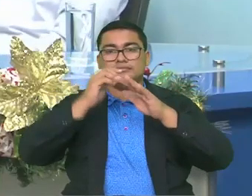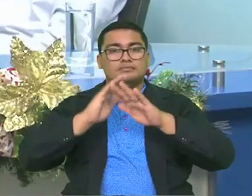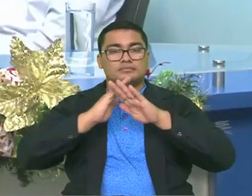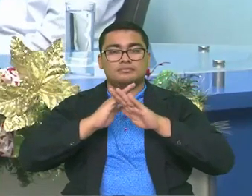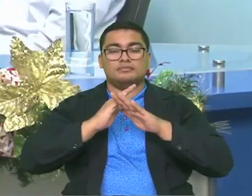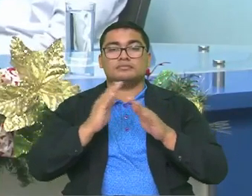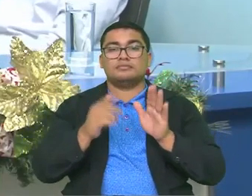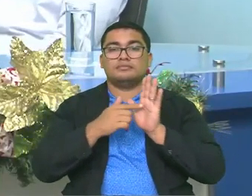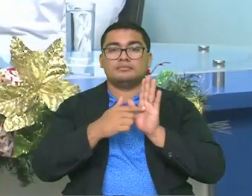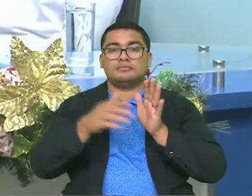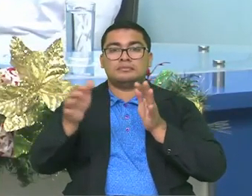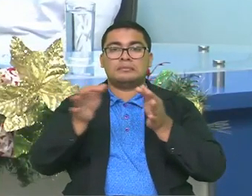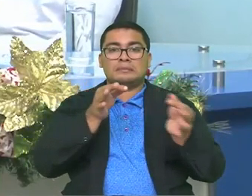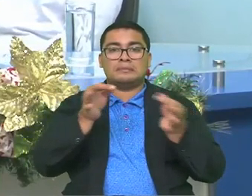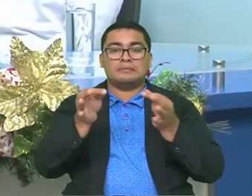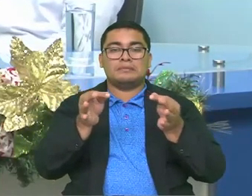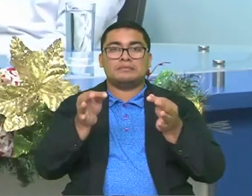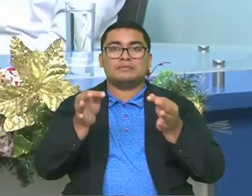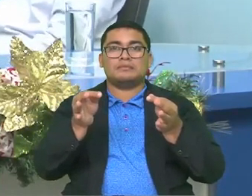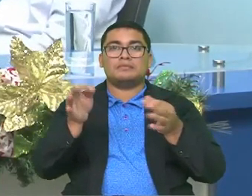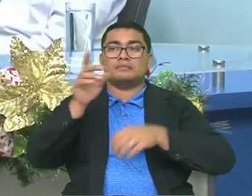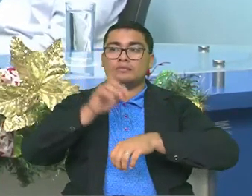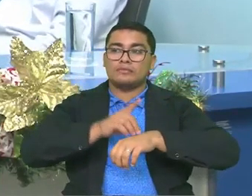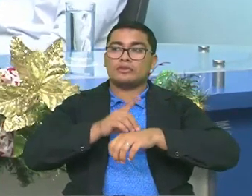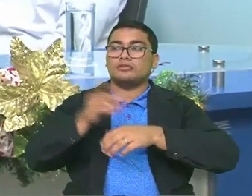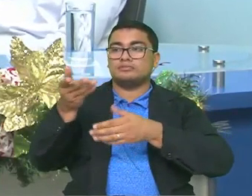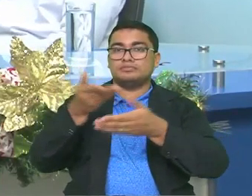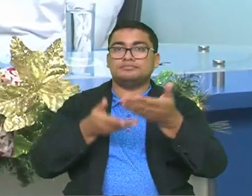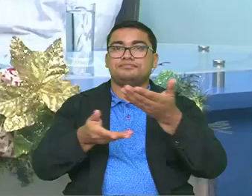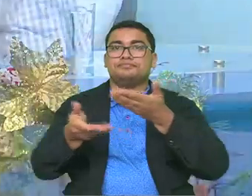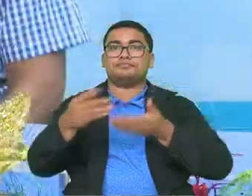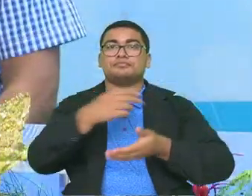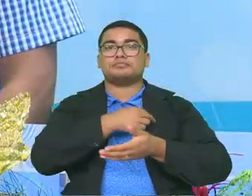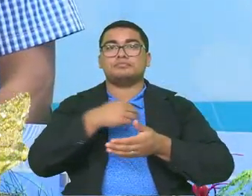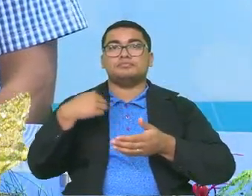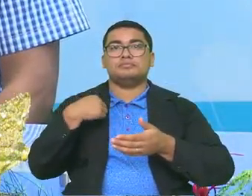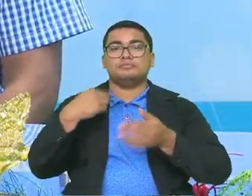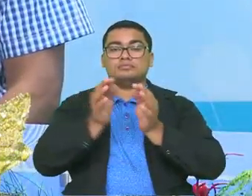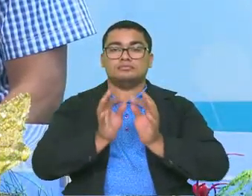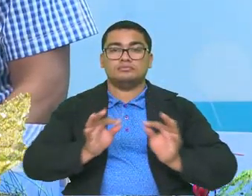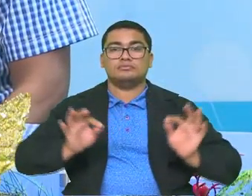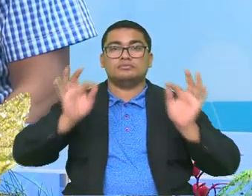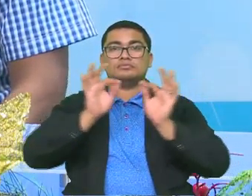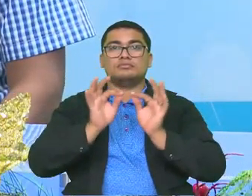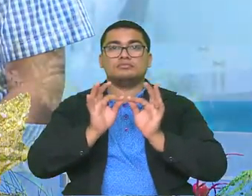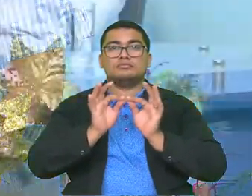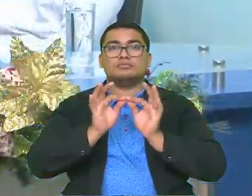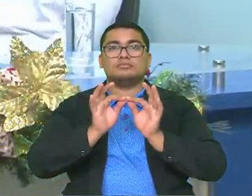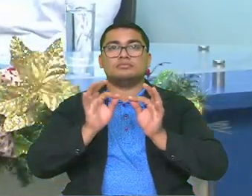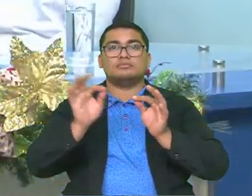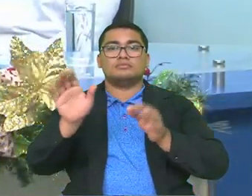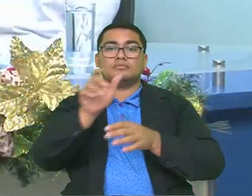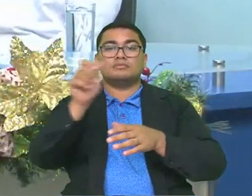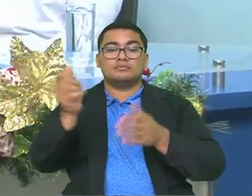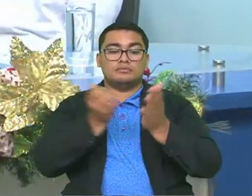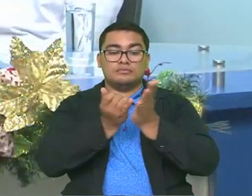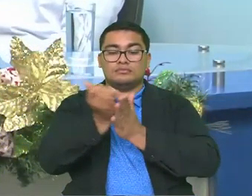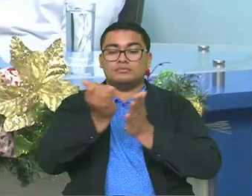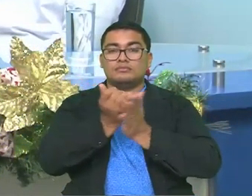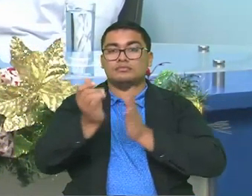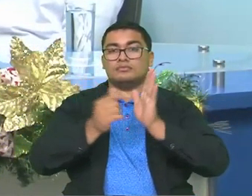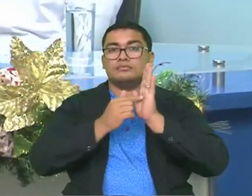Merlin Rivas, quien es oftalmólogo del Centro Nacional de Oftalmología. Doctor, sigamos hablando de ese diagnóstico